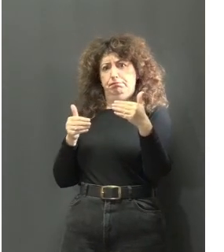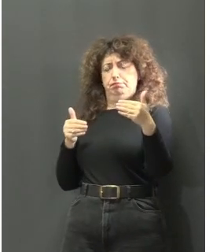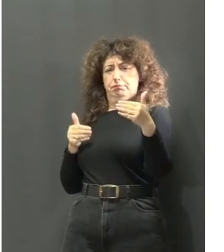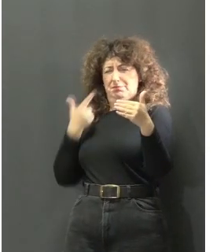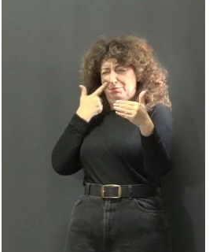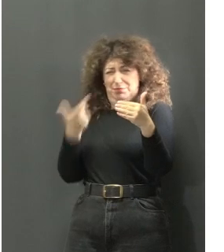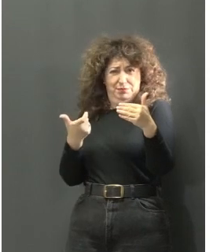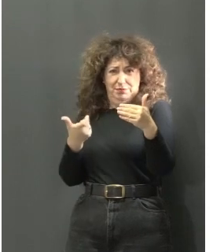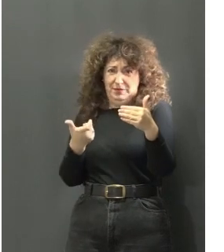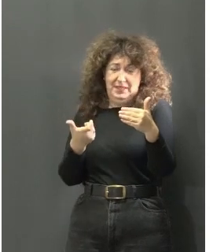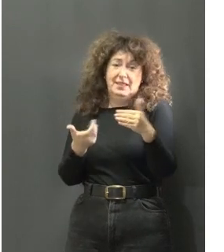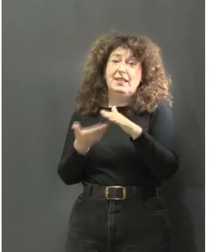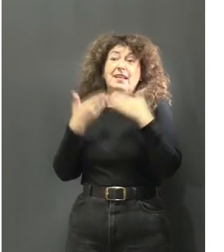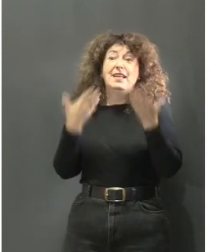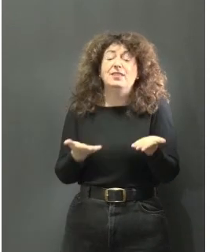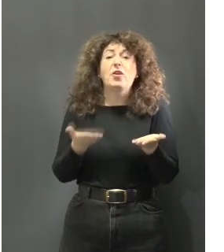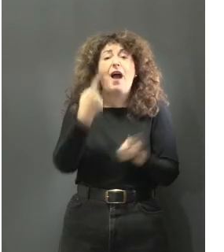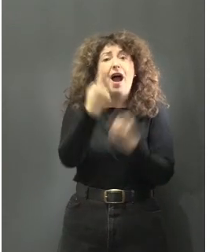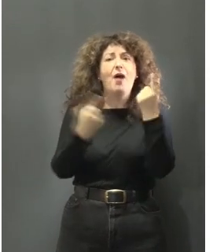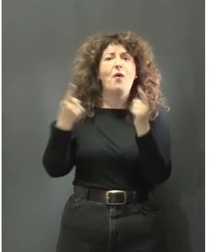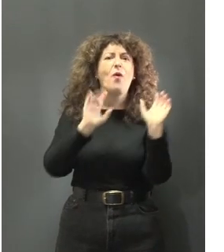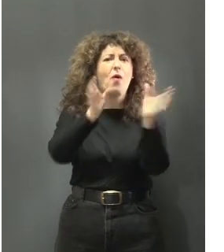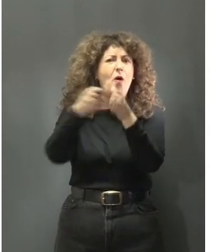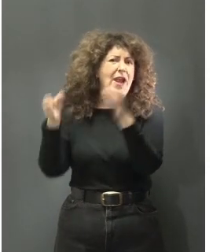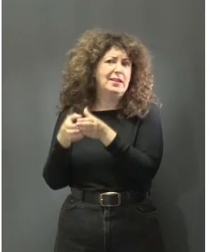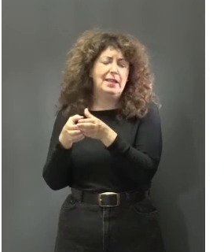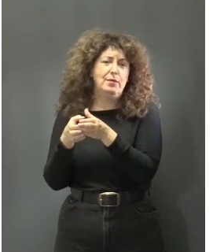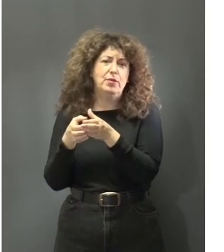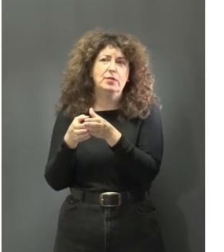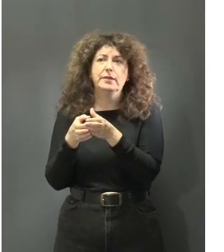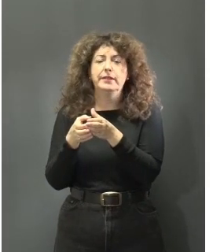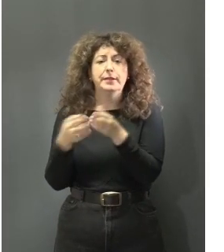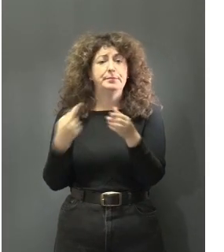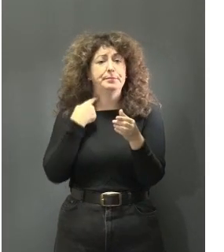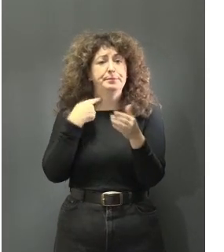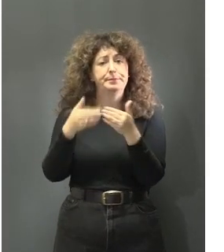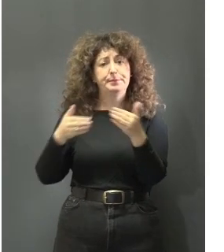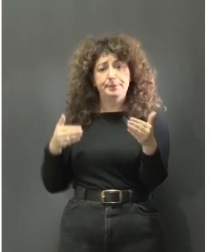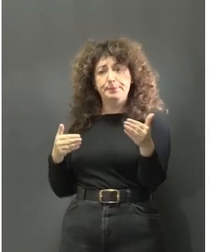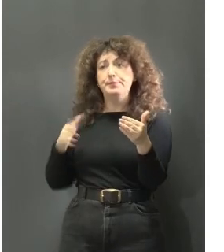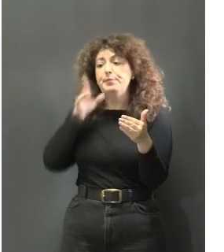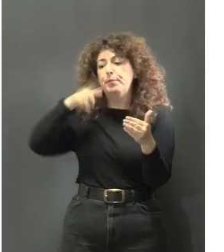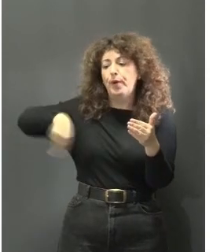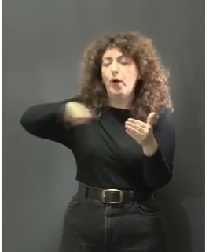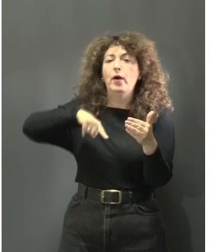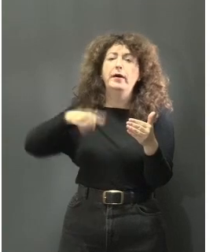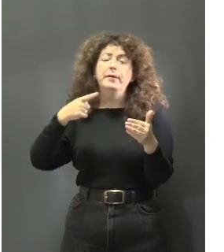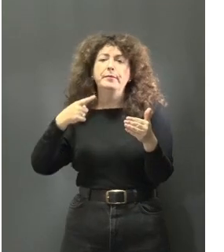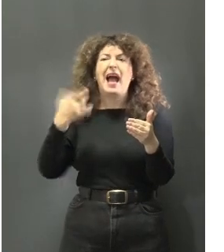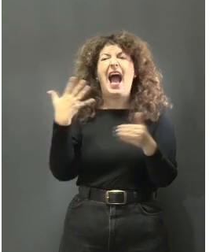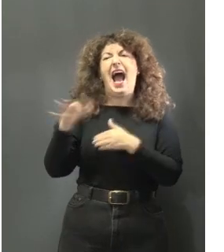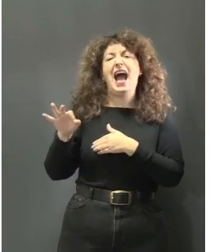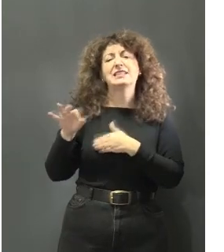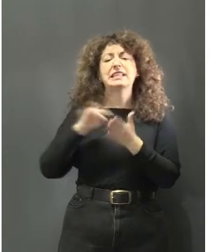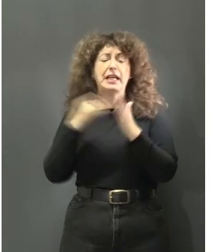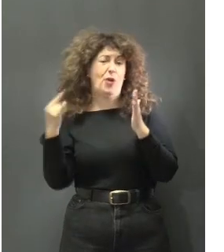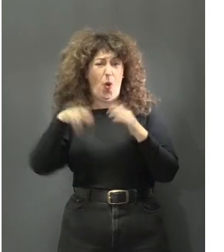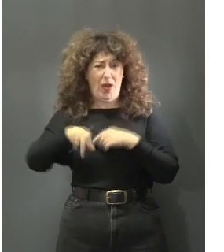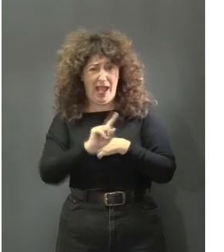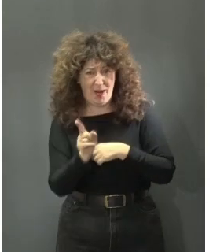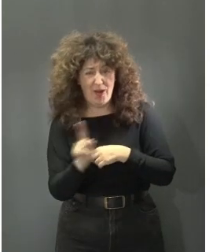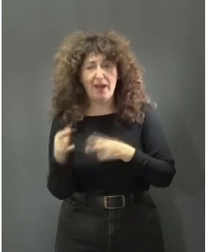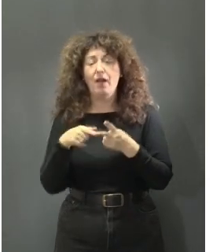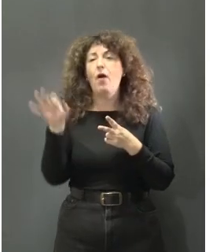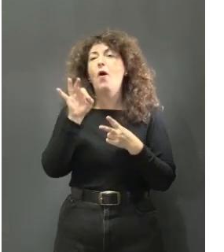verdad que se quedan determinados colectivos, bien porque no tienen suficiente trayectoria de manejo de tecnología o bien